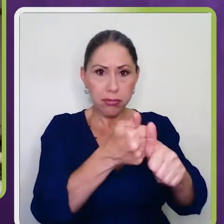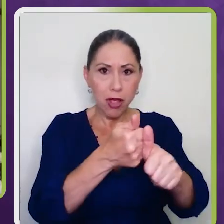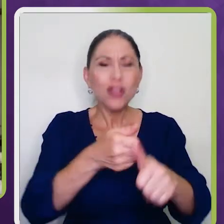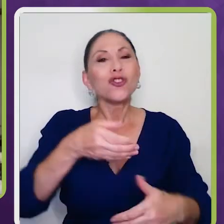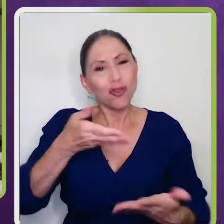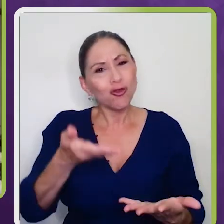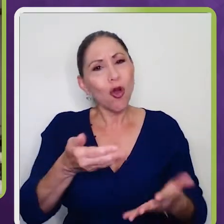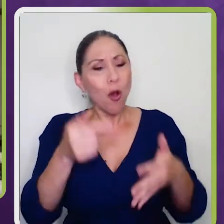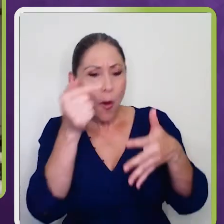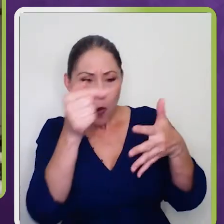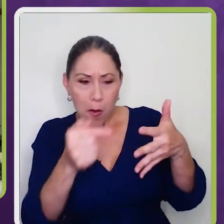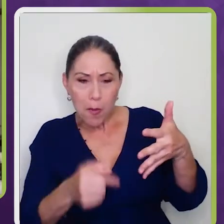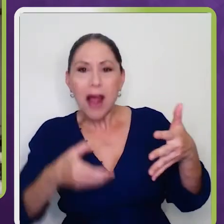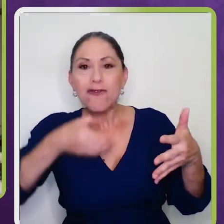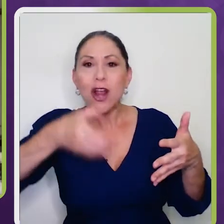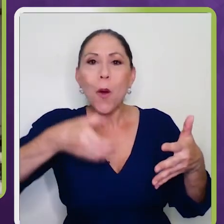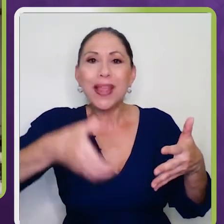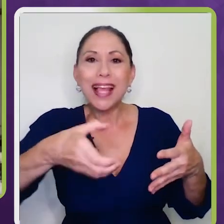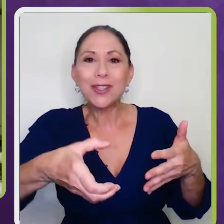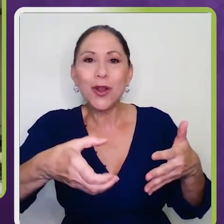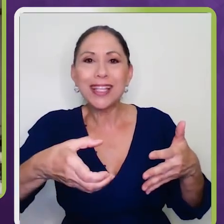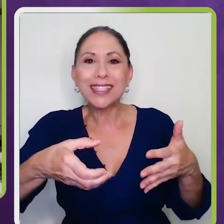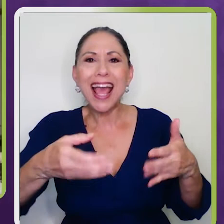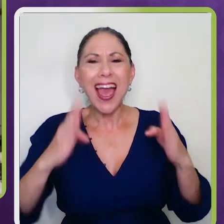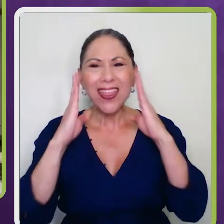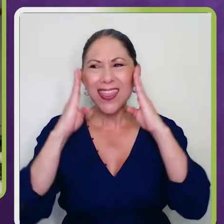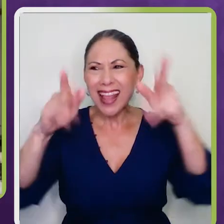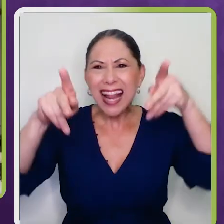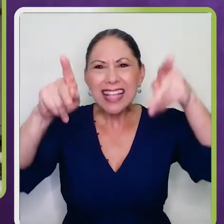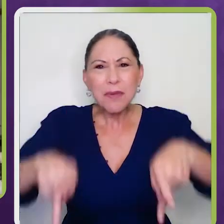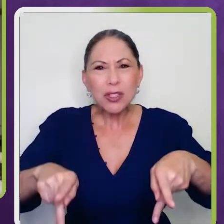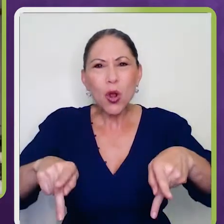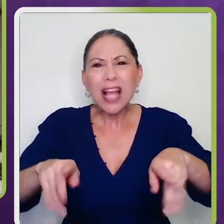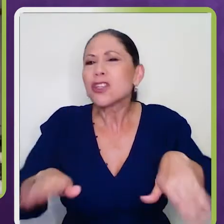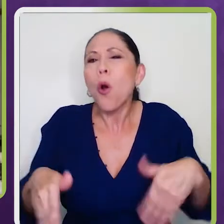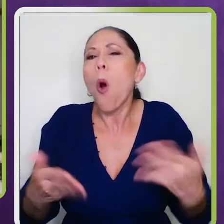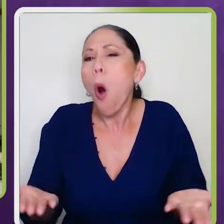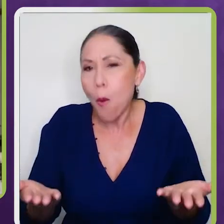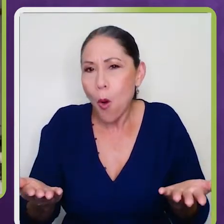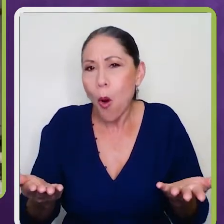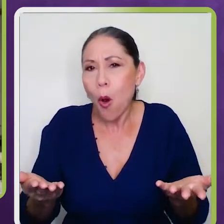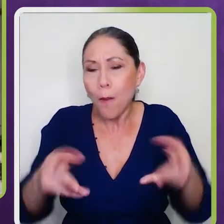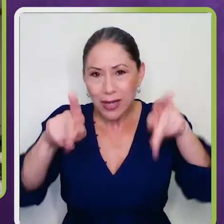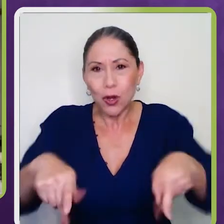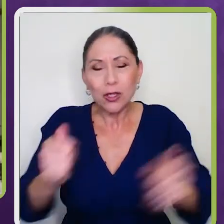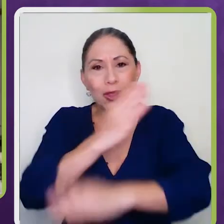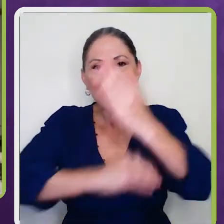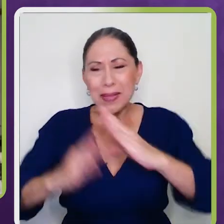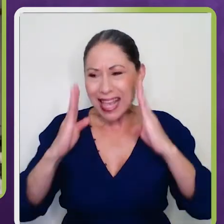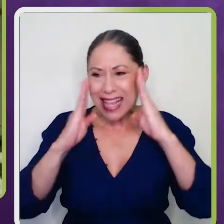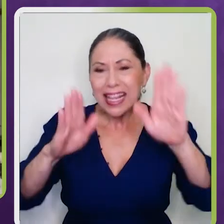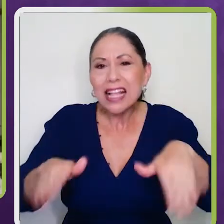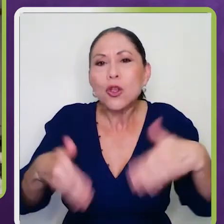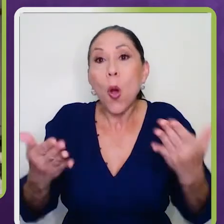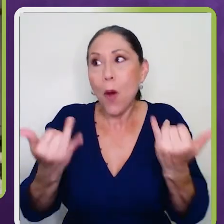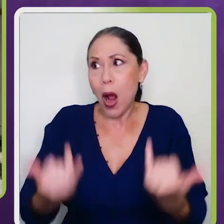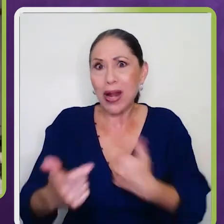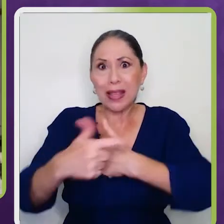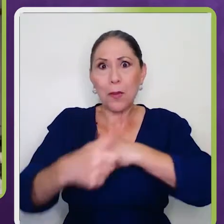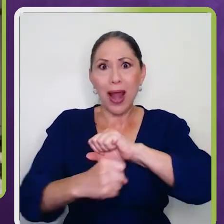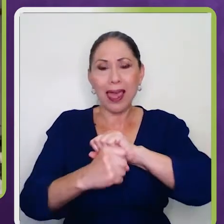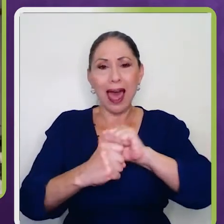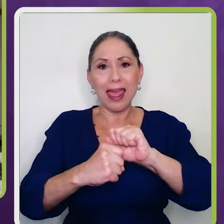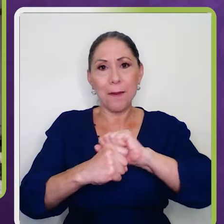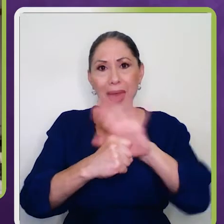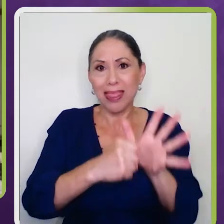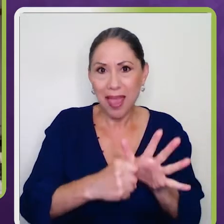las personas en temporada, en pandemia, a las personas con discapacidad. ¿Cómo podemos adaptar estos protocolos que están a